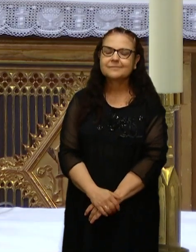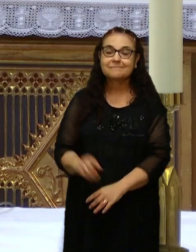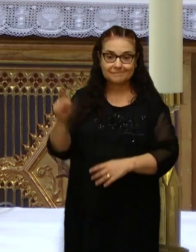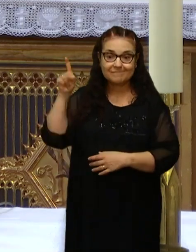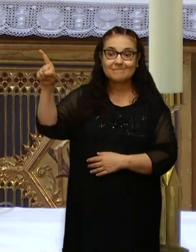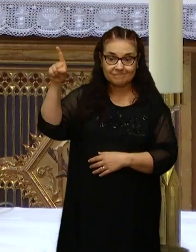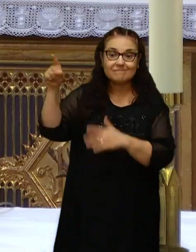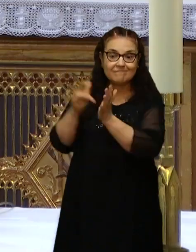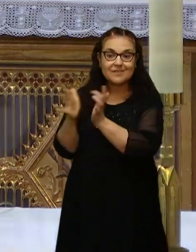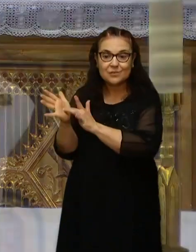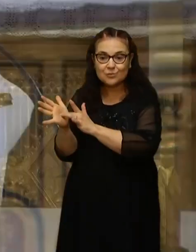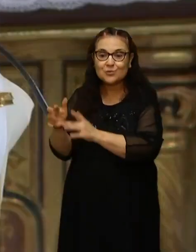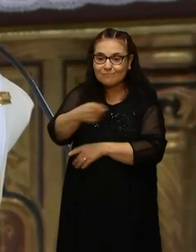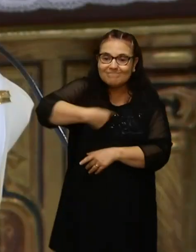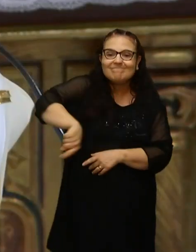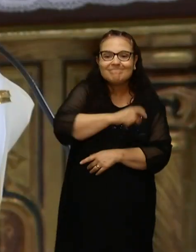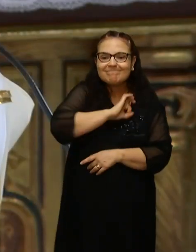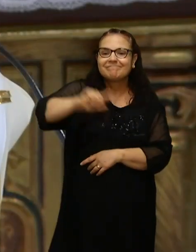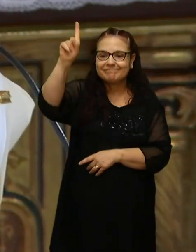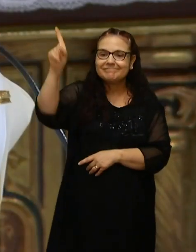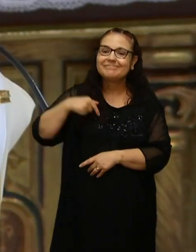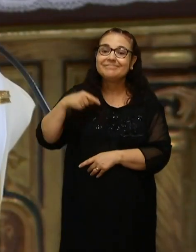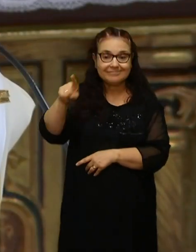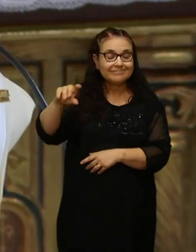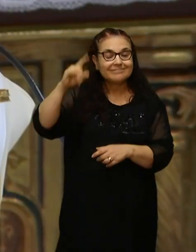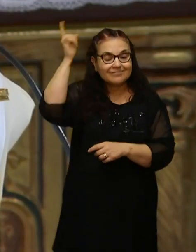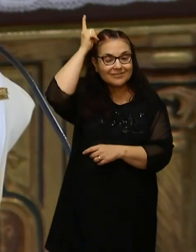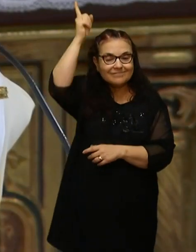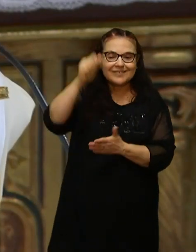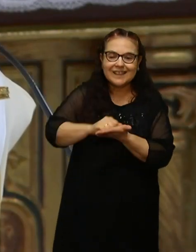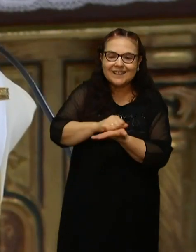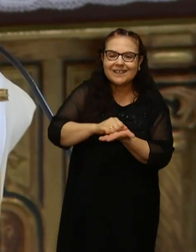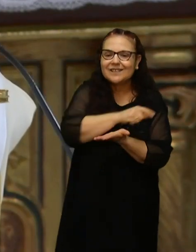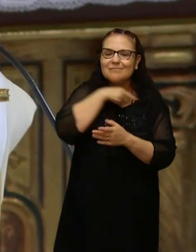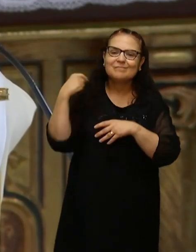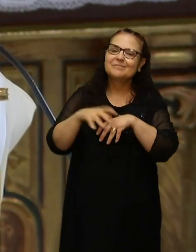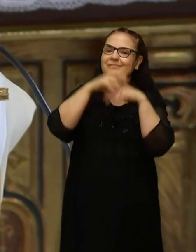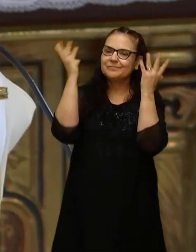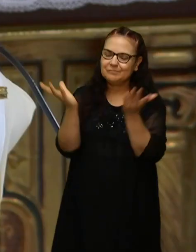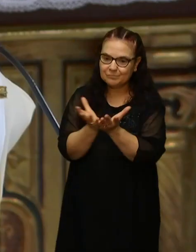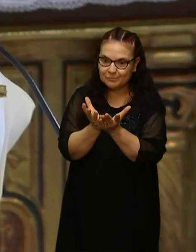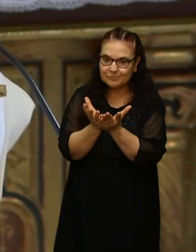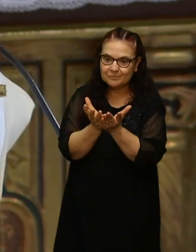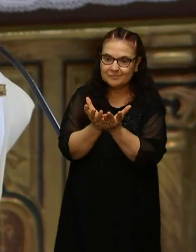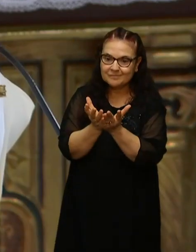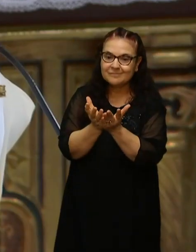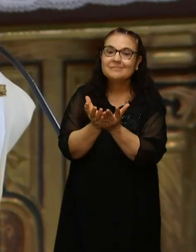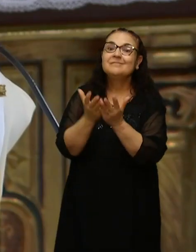Este es Jesucristo nuestro Señor, el Cordero de Dios que quita el pecado del